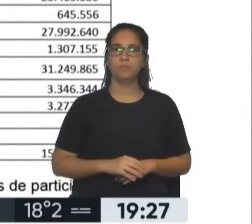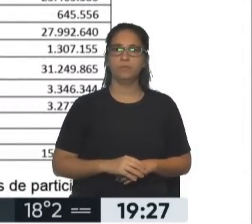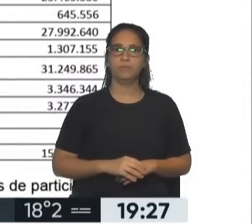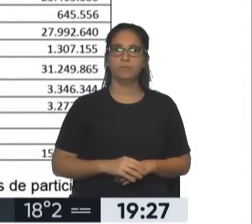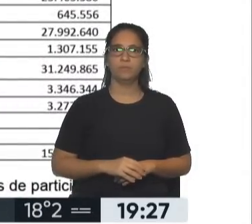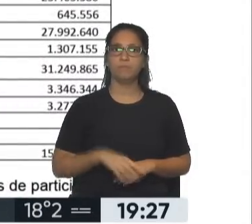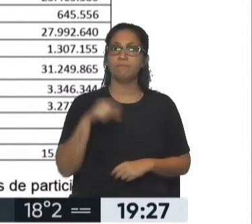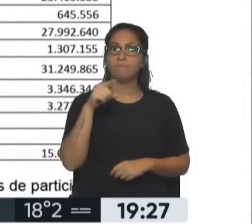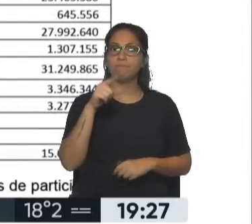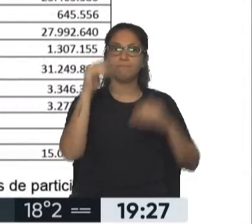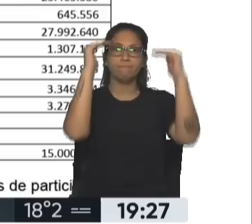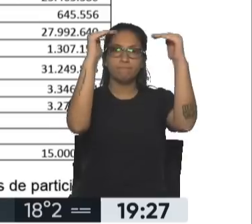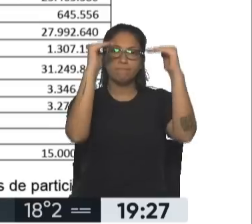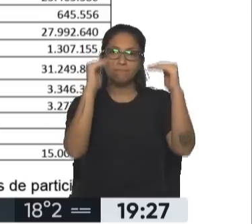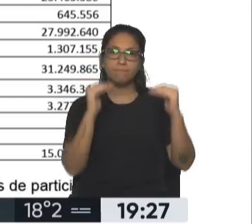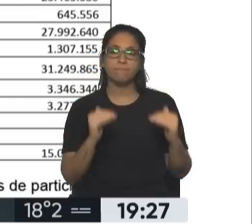Ahí pueden ver,